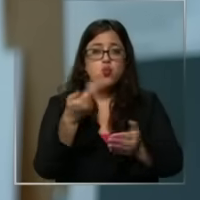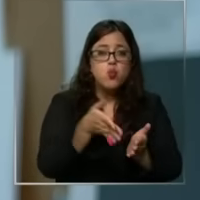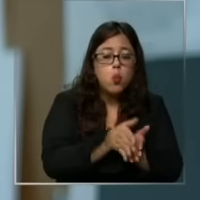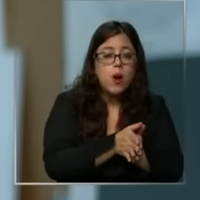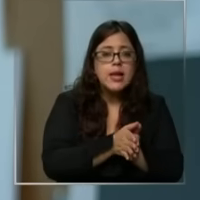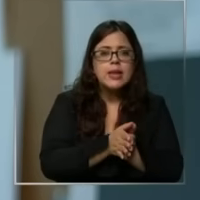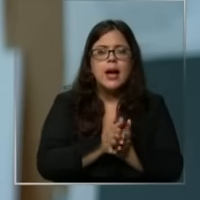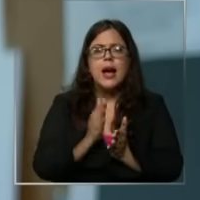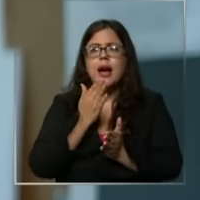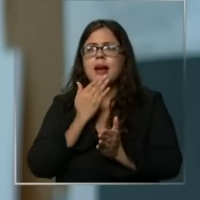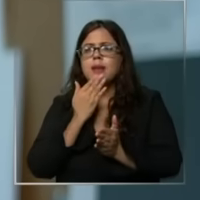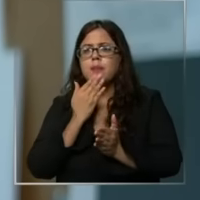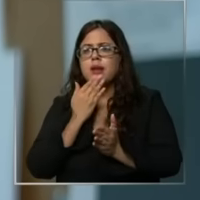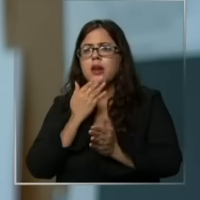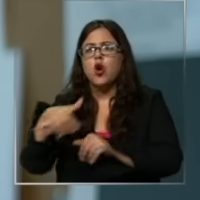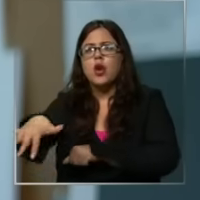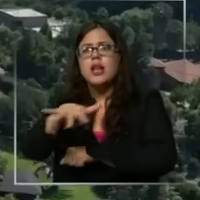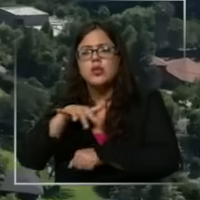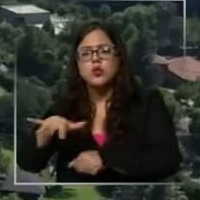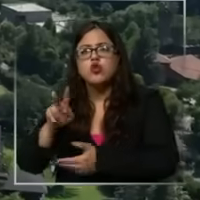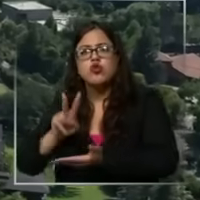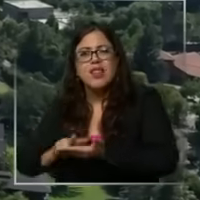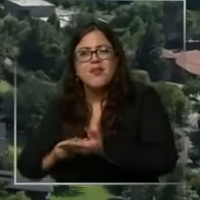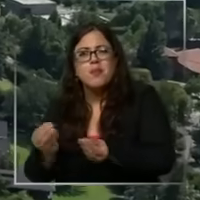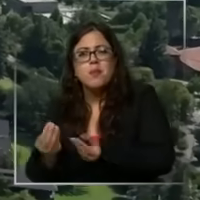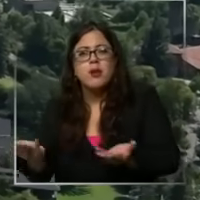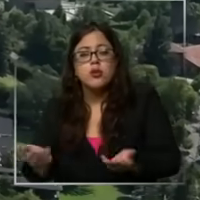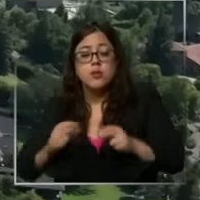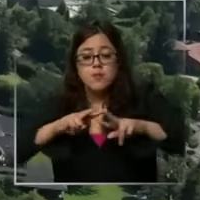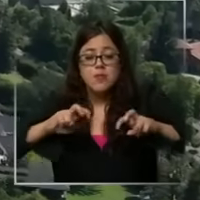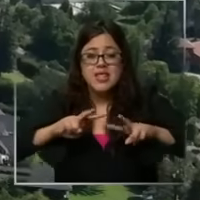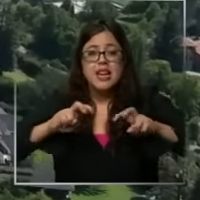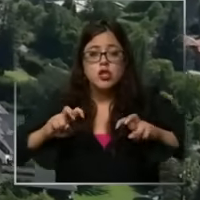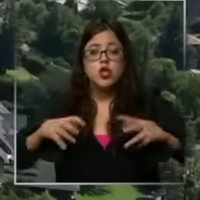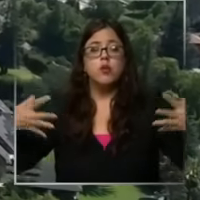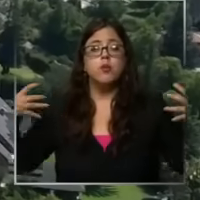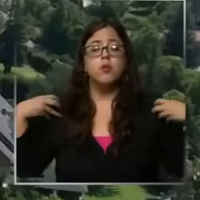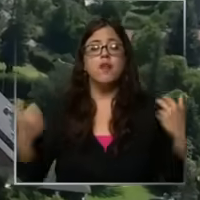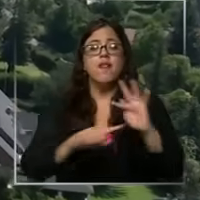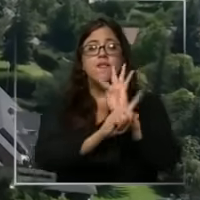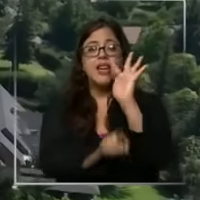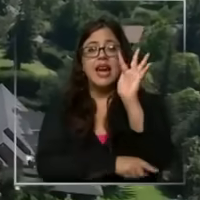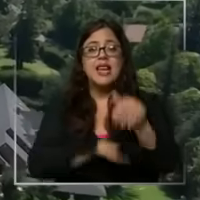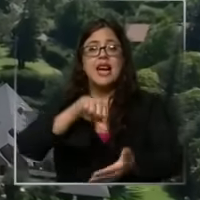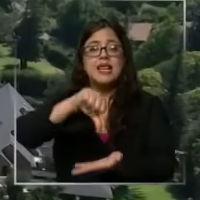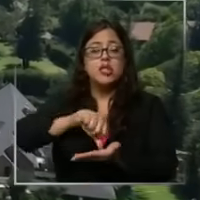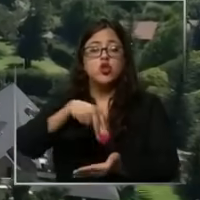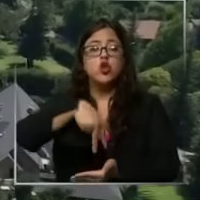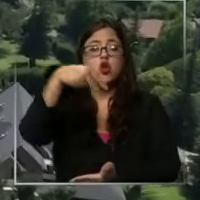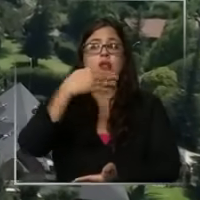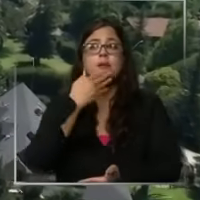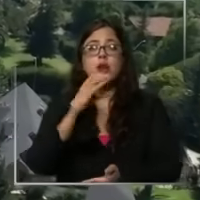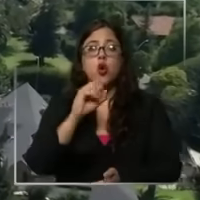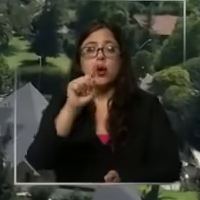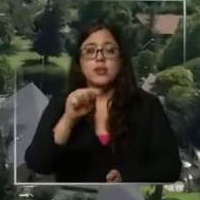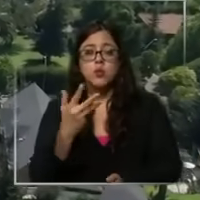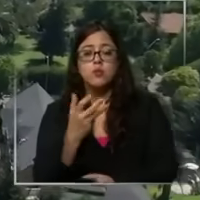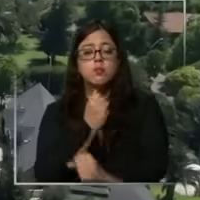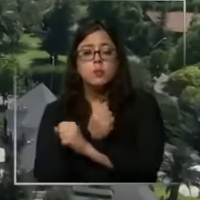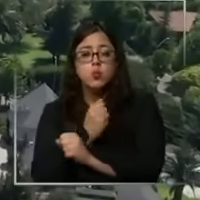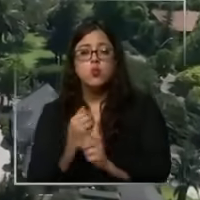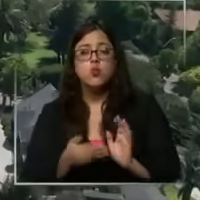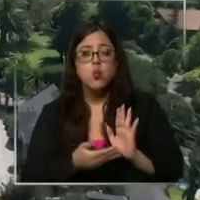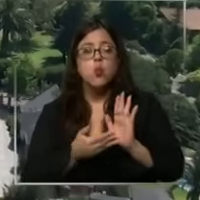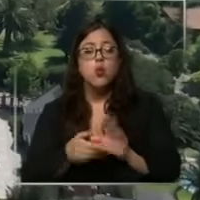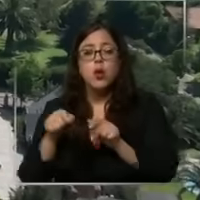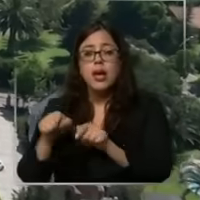que efectivamente se produjeron. La investigación encabezada por la Fiscalía Centro Norte y el OS9 de Carabineros cuenta de que